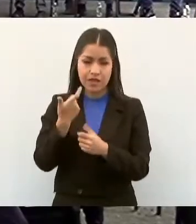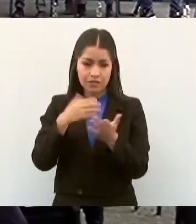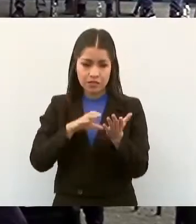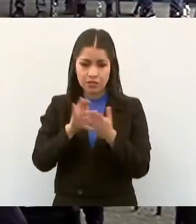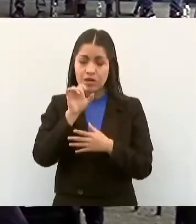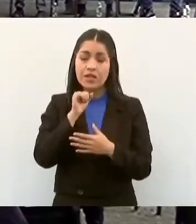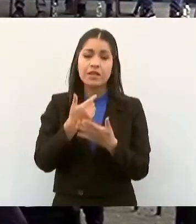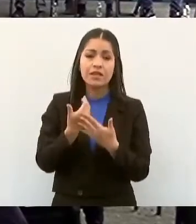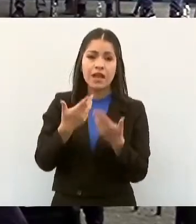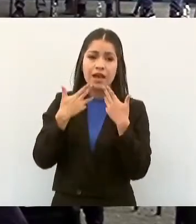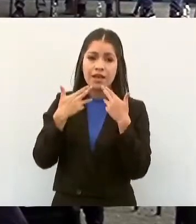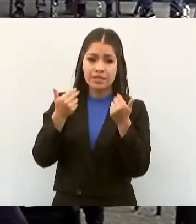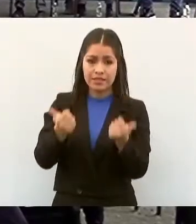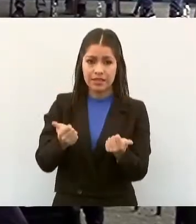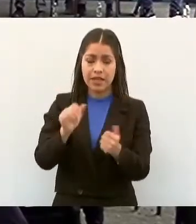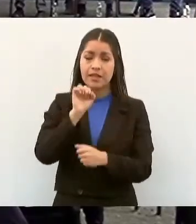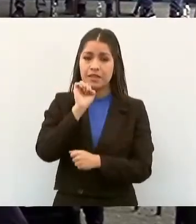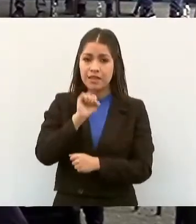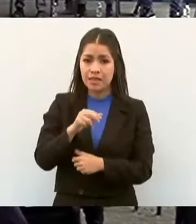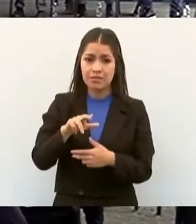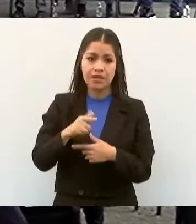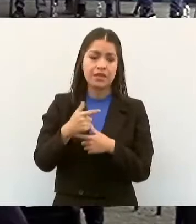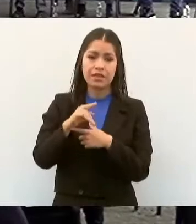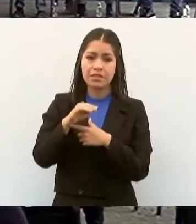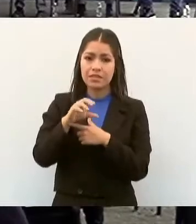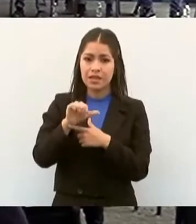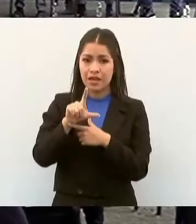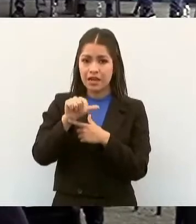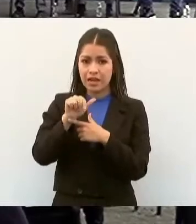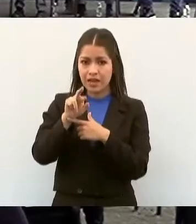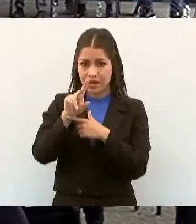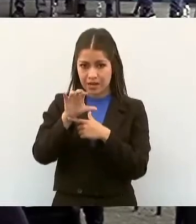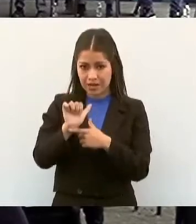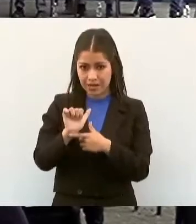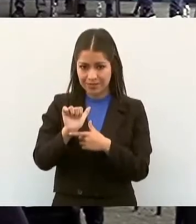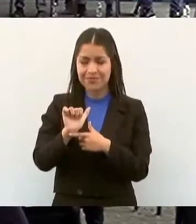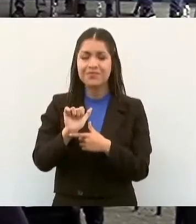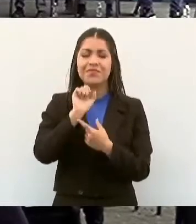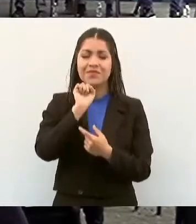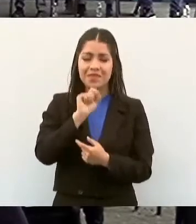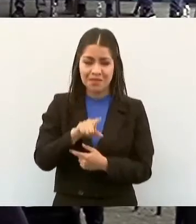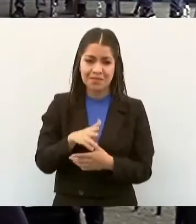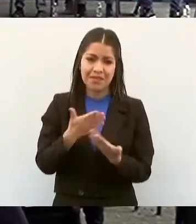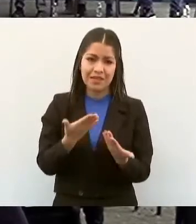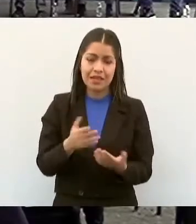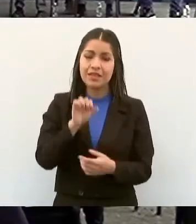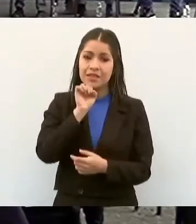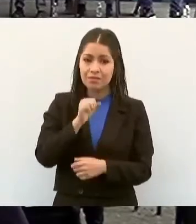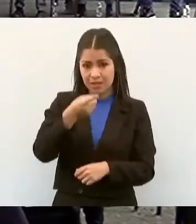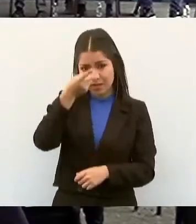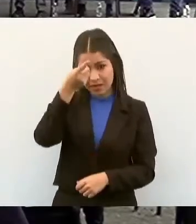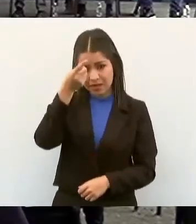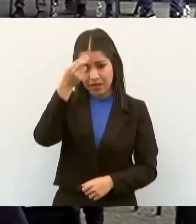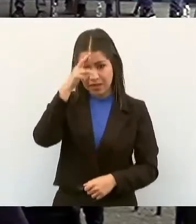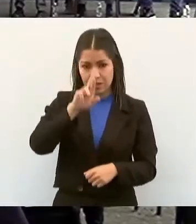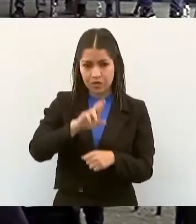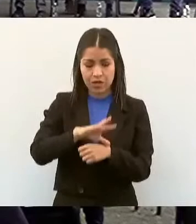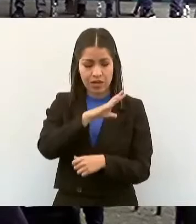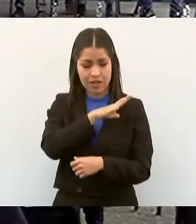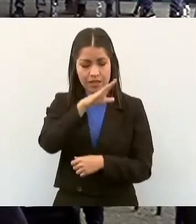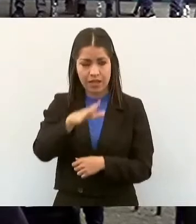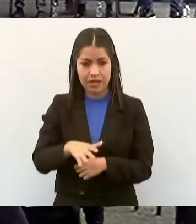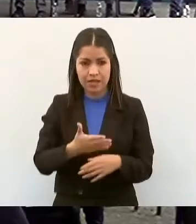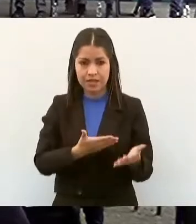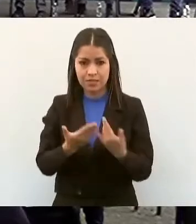Hacienda y Crédito Público, a la doctora Gisela Lara Saldaña, doctora, directora general de Servicios de Salud